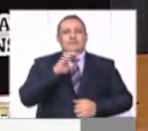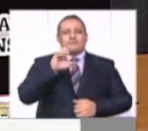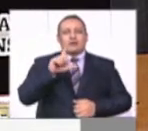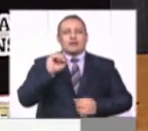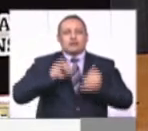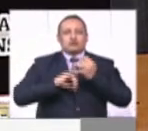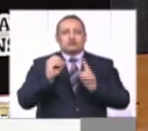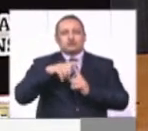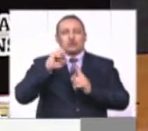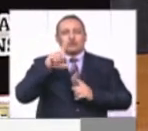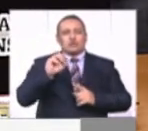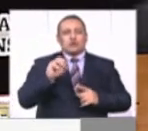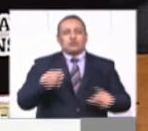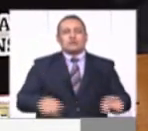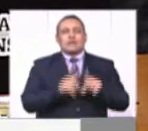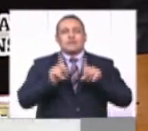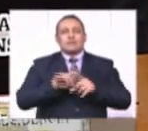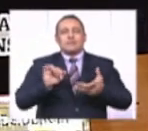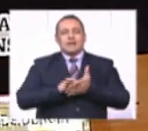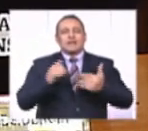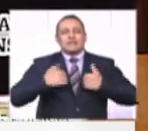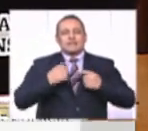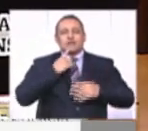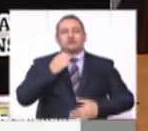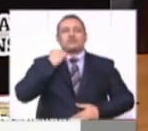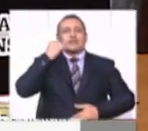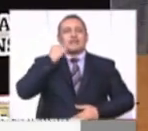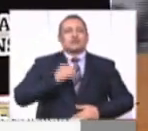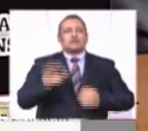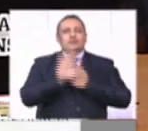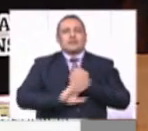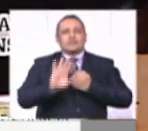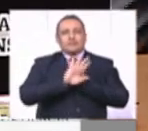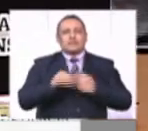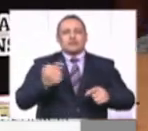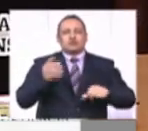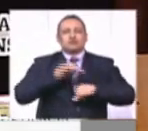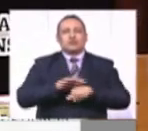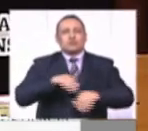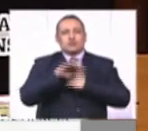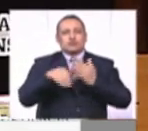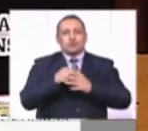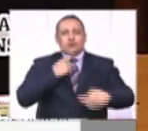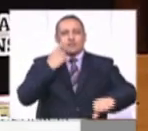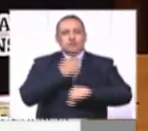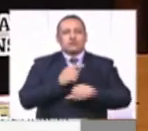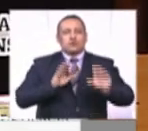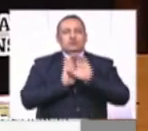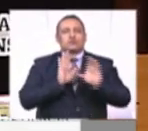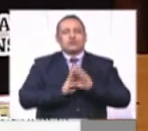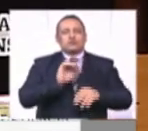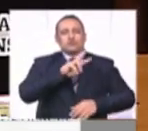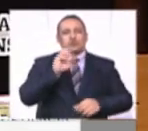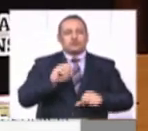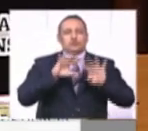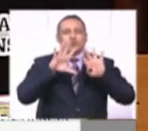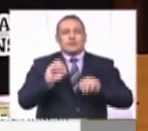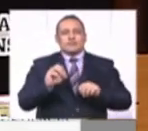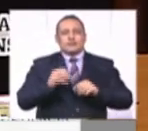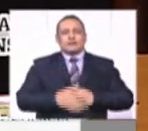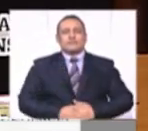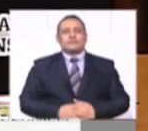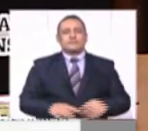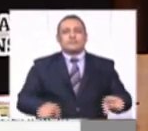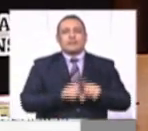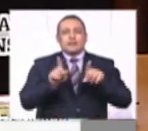Sotelo Ojeda para ejercer su derecho de defensa respecto de la denuncia constitucional 290